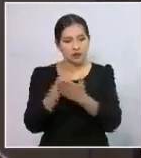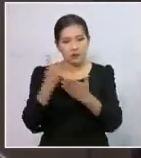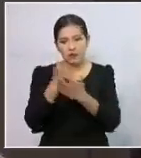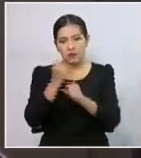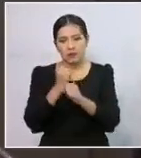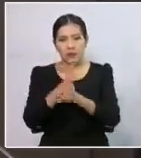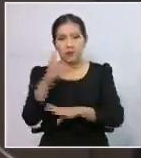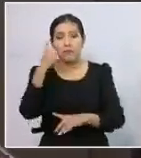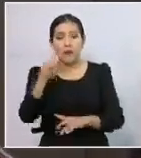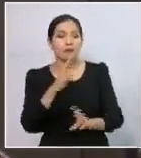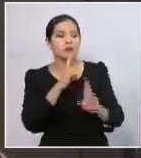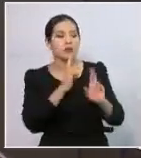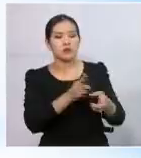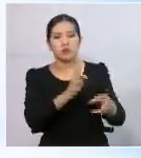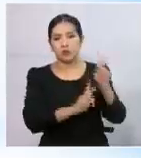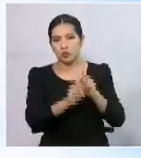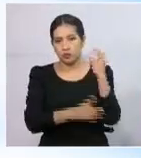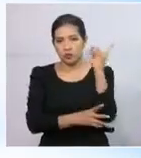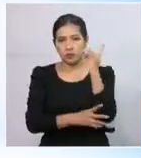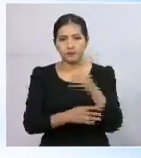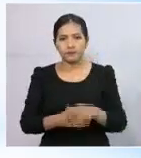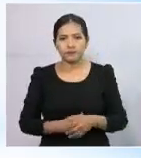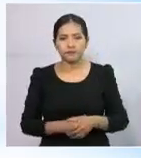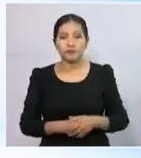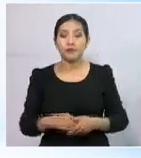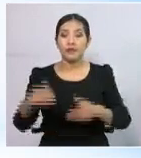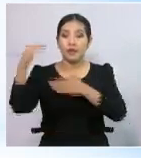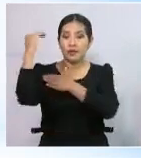a nuestro pueblo boliviano. Y desde